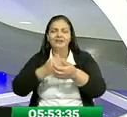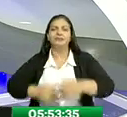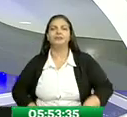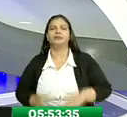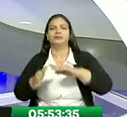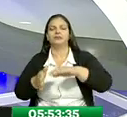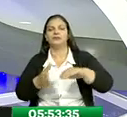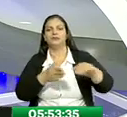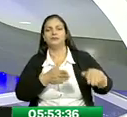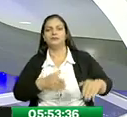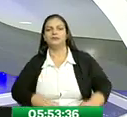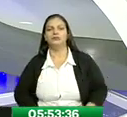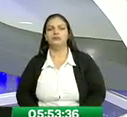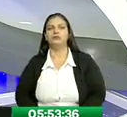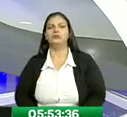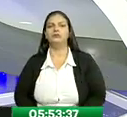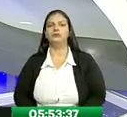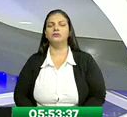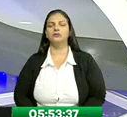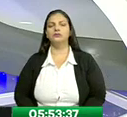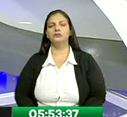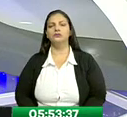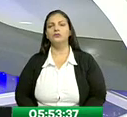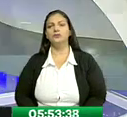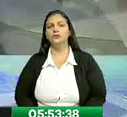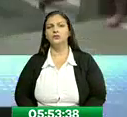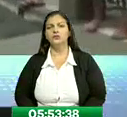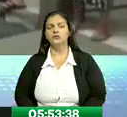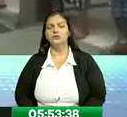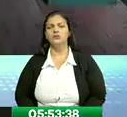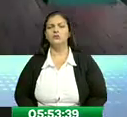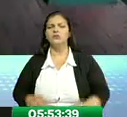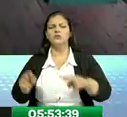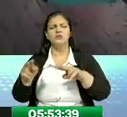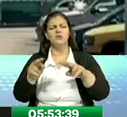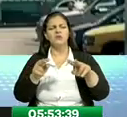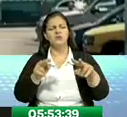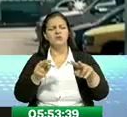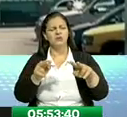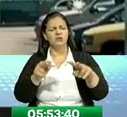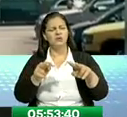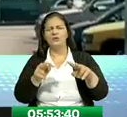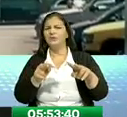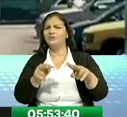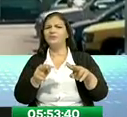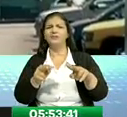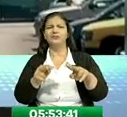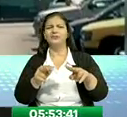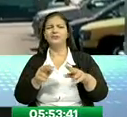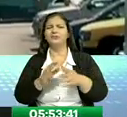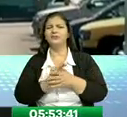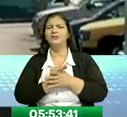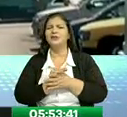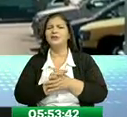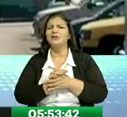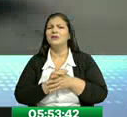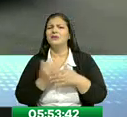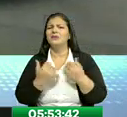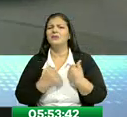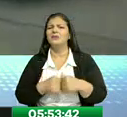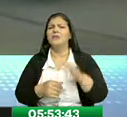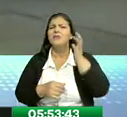dónde vamos, mi querida Mayra? Se revisa el tema del caso de situaciones de